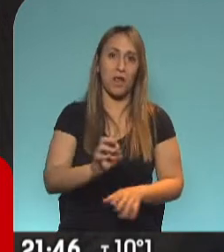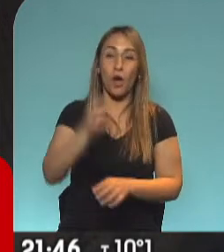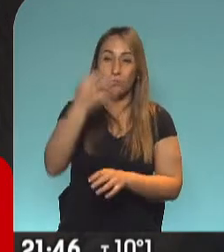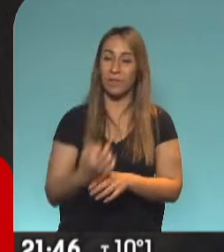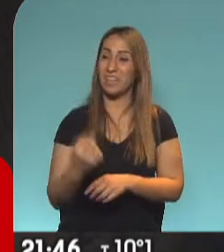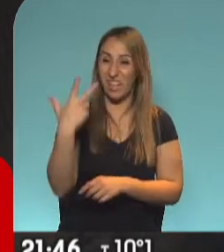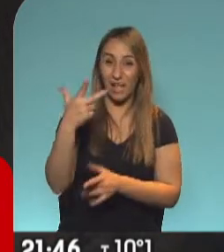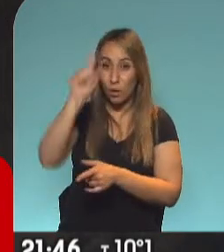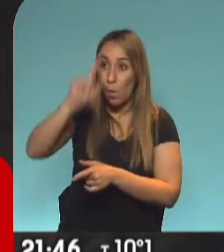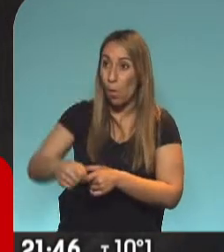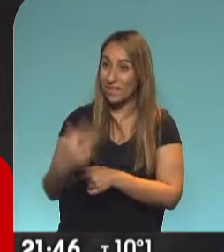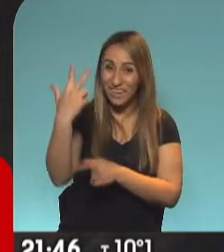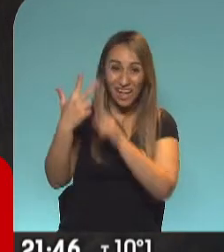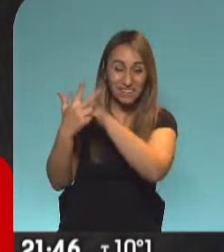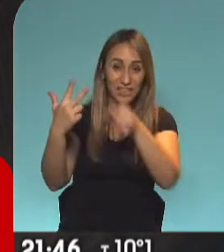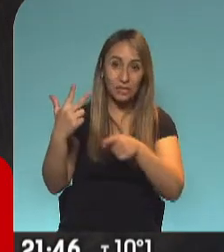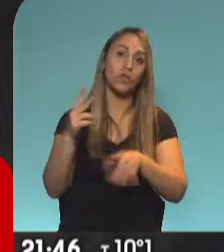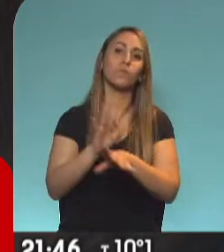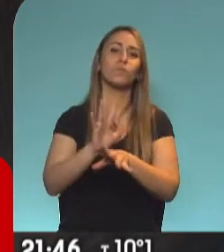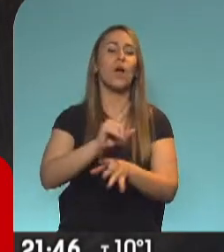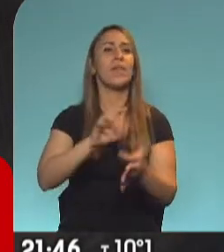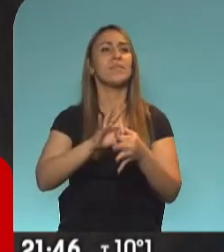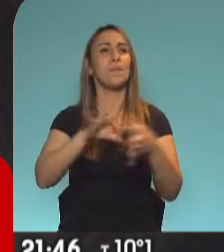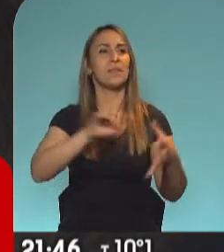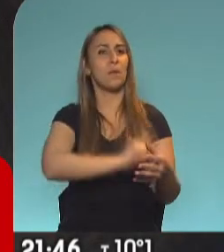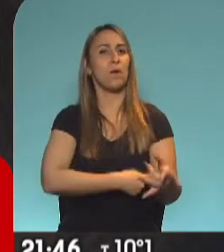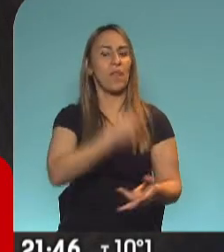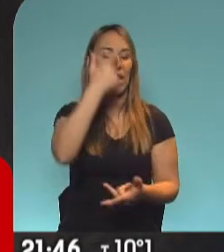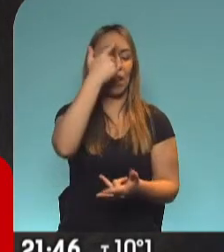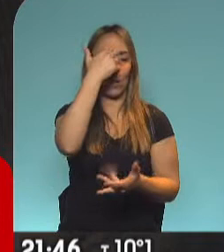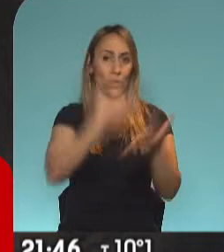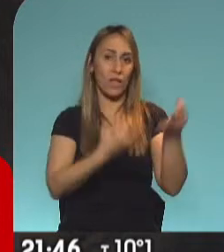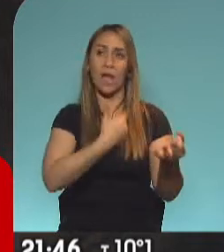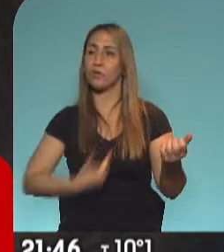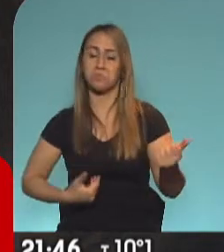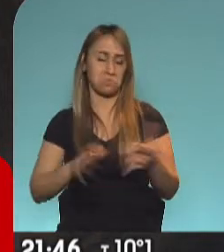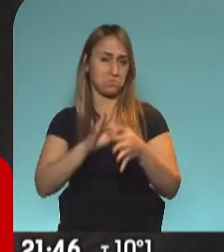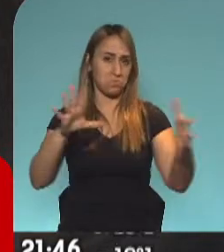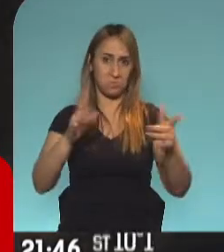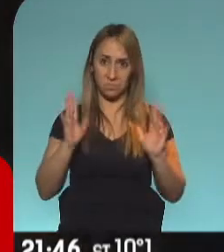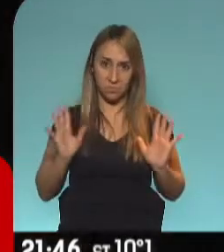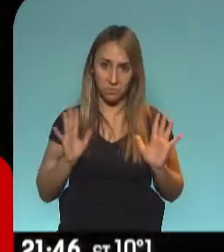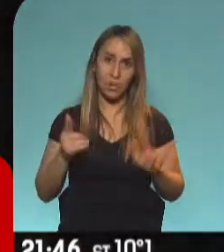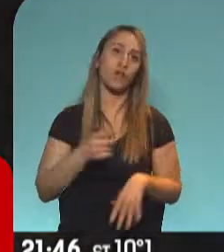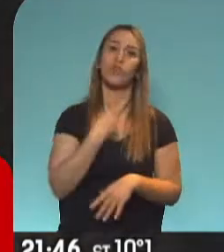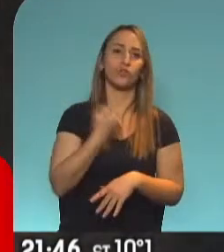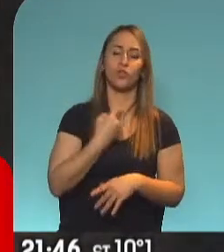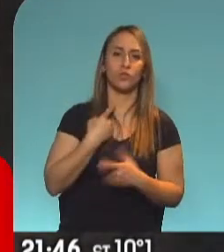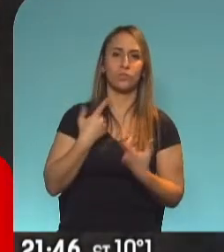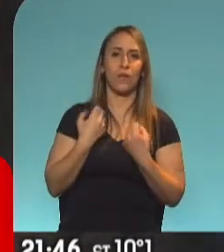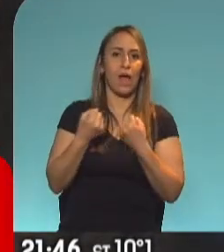Poder Judicial y nosotros en ningún momento cuestionamos, ni pretendemos, ni sugerimos la remoción de estos magistrados.